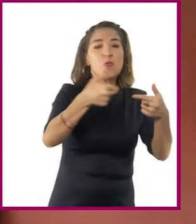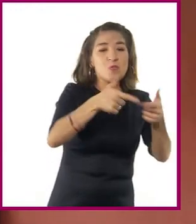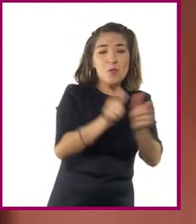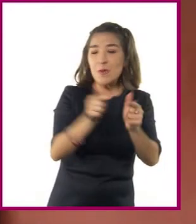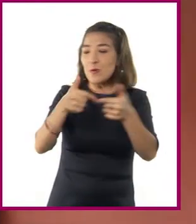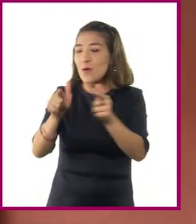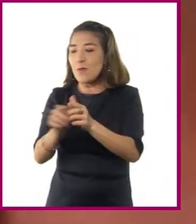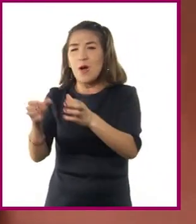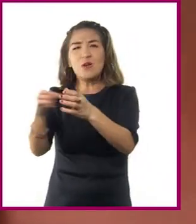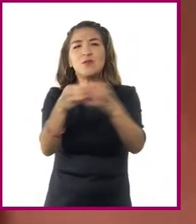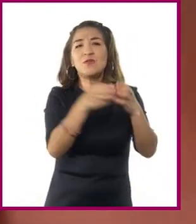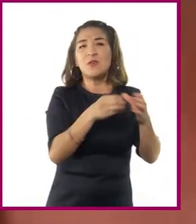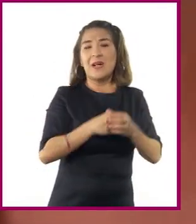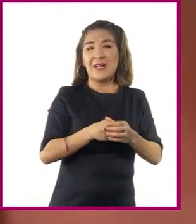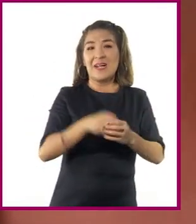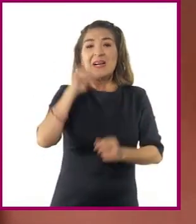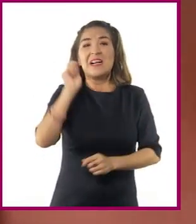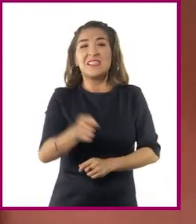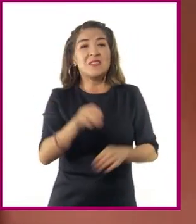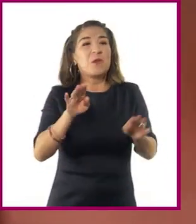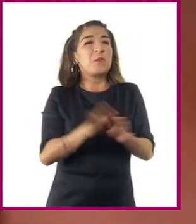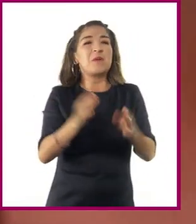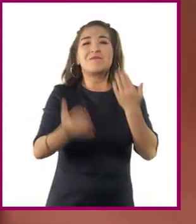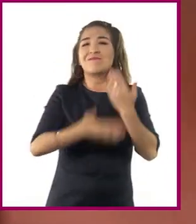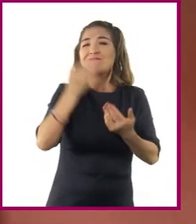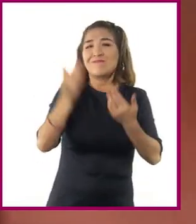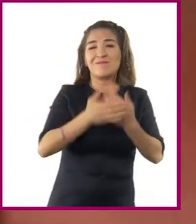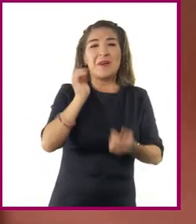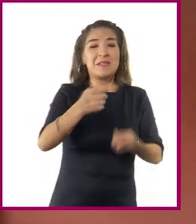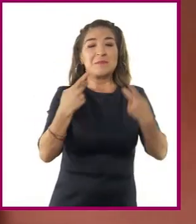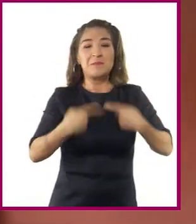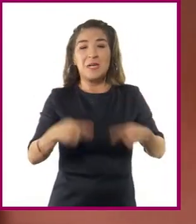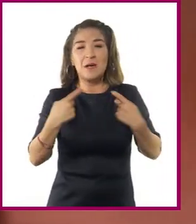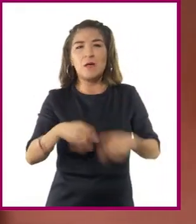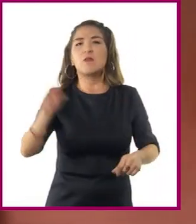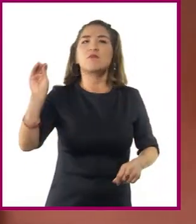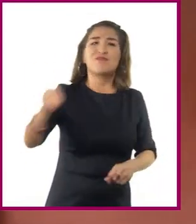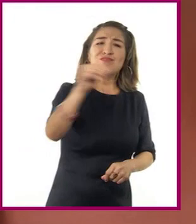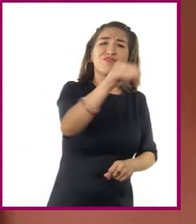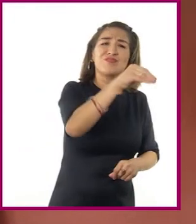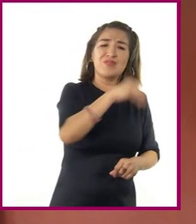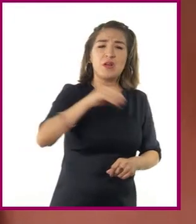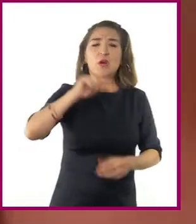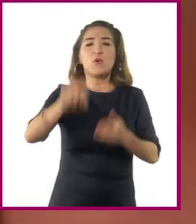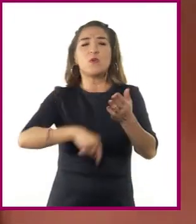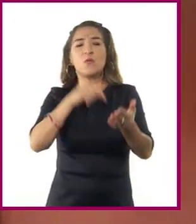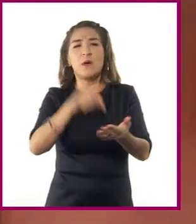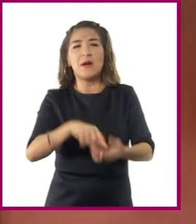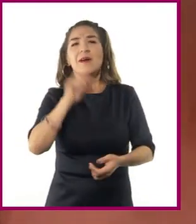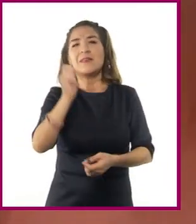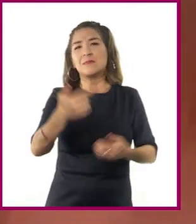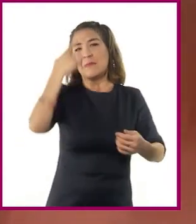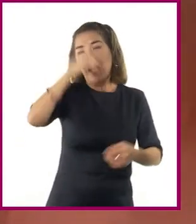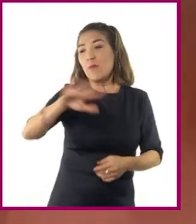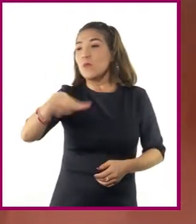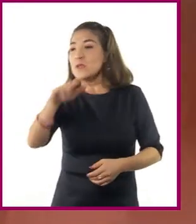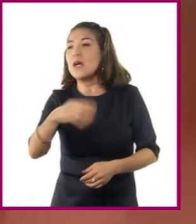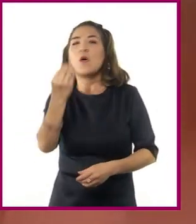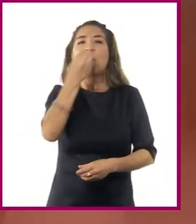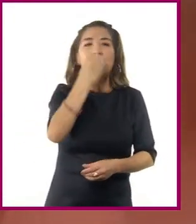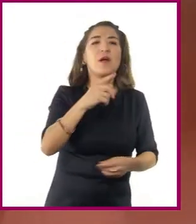ni siquiera llegaban a tribus. Eran solo grupos de personas que se desplazaban de un lado a otro hasta encontrar qué comer y dónde